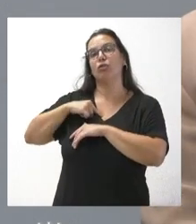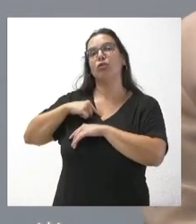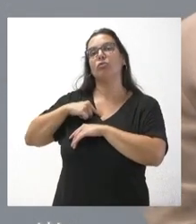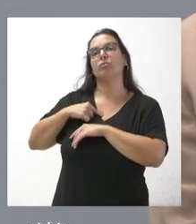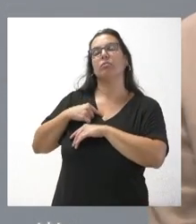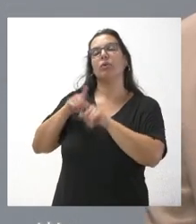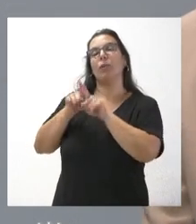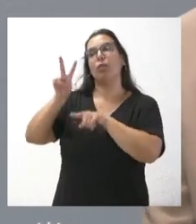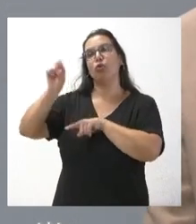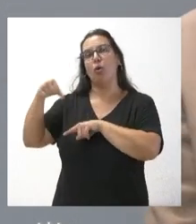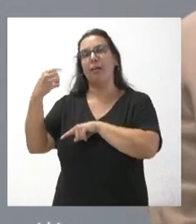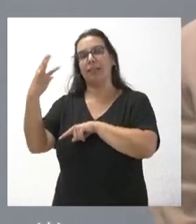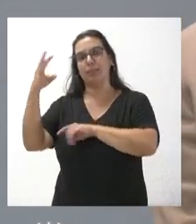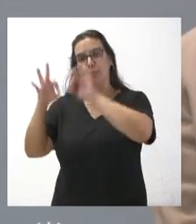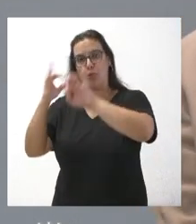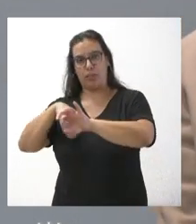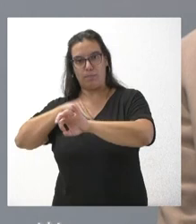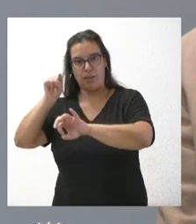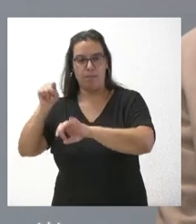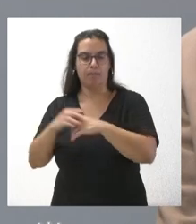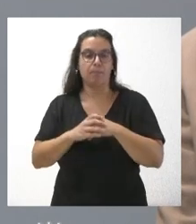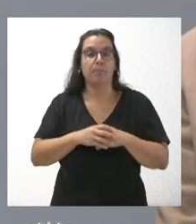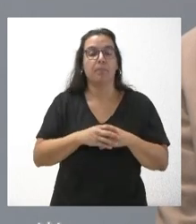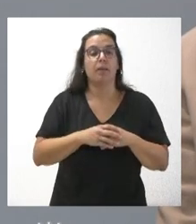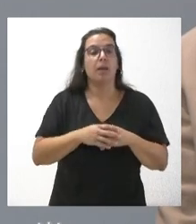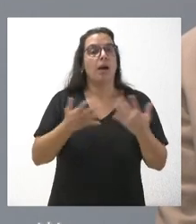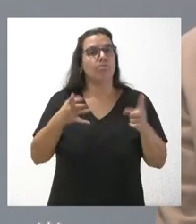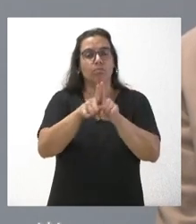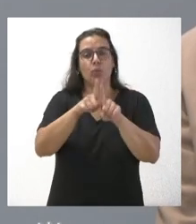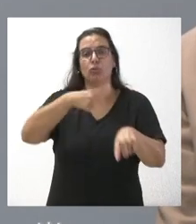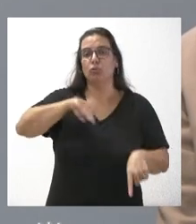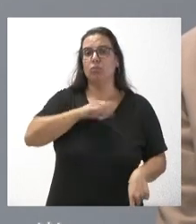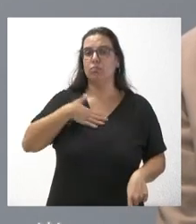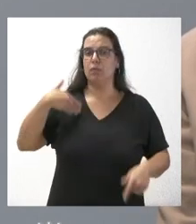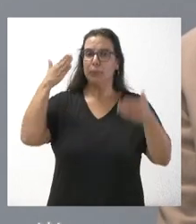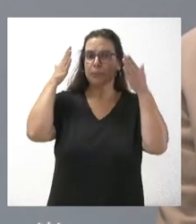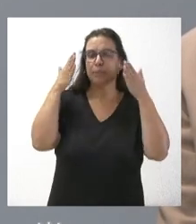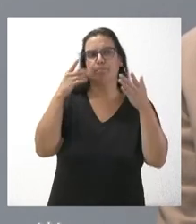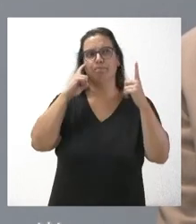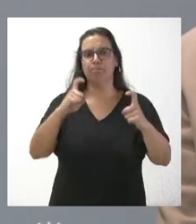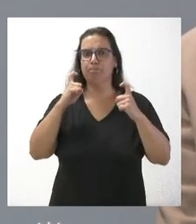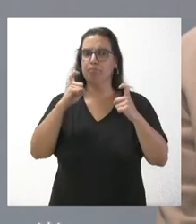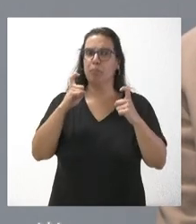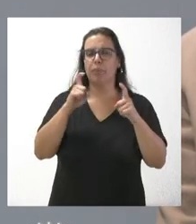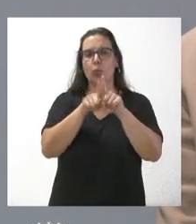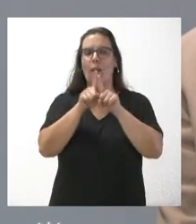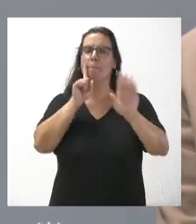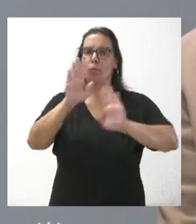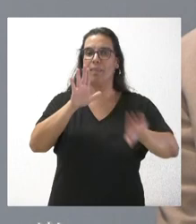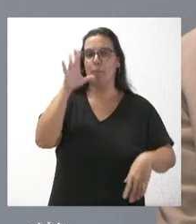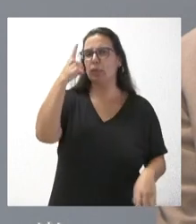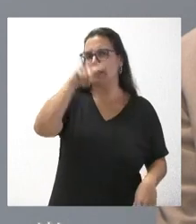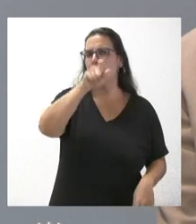del 2,3%. Si bien, como les digo, queremos seguir insistiendo en la prudencia de estos datos, en saber que hay muchas personas que